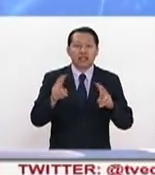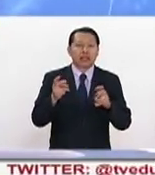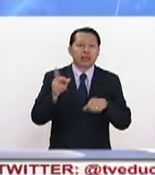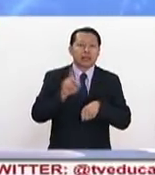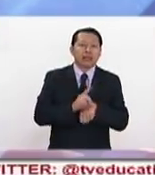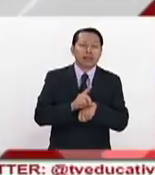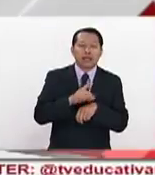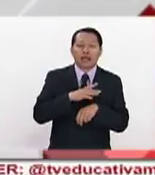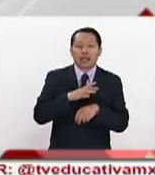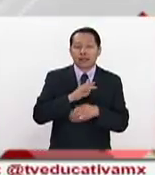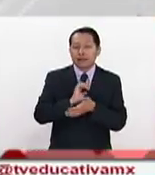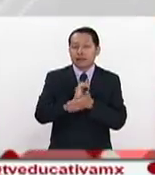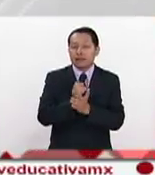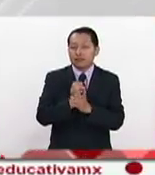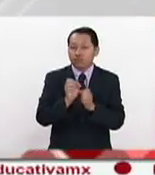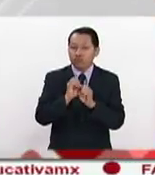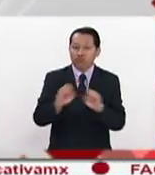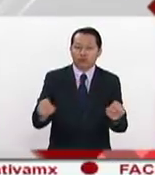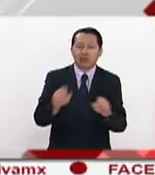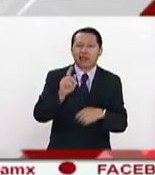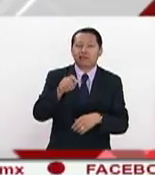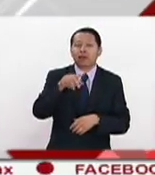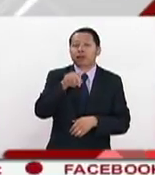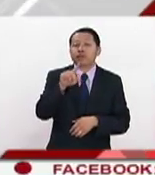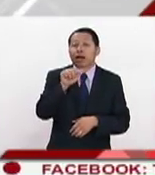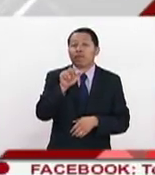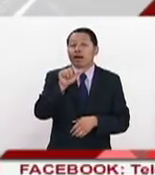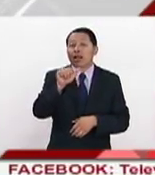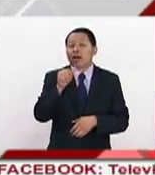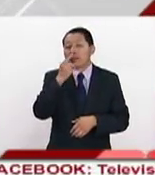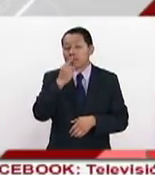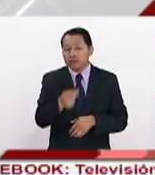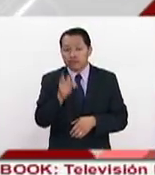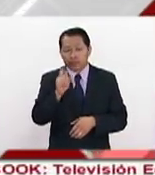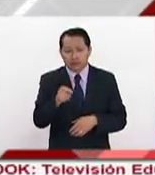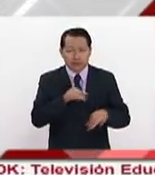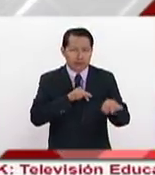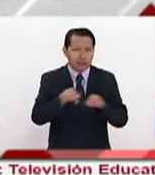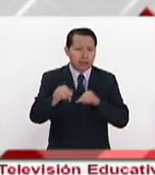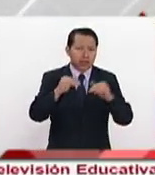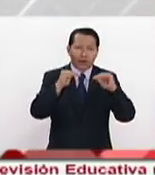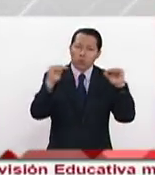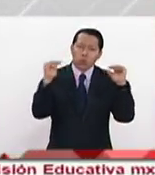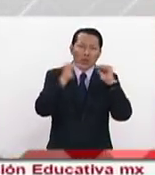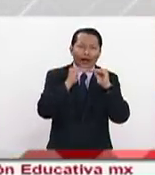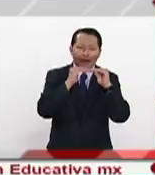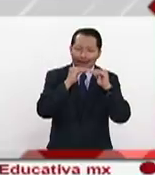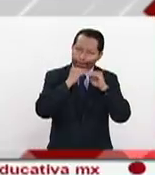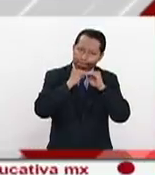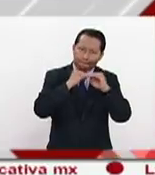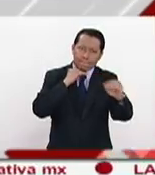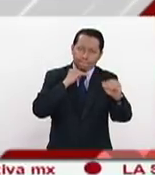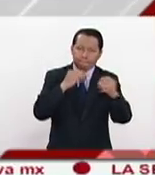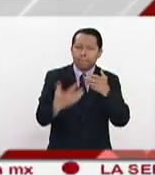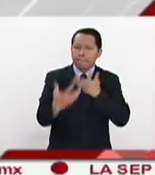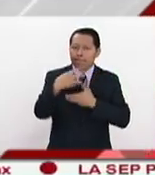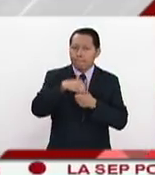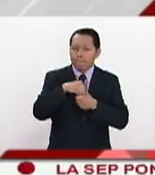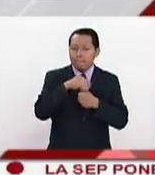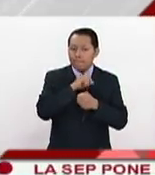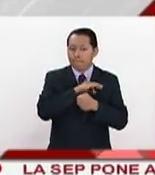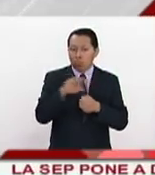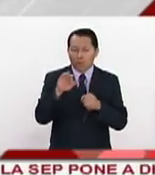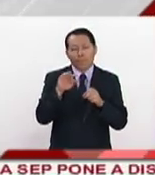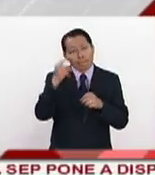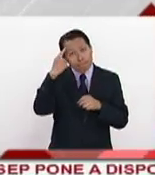Cero Discriminación. Margarita Zavala aseguró que de ganar las elecciones trabajará por la igualdad y la inclusión, dos factores clave en el desarrollo